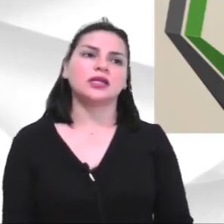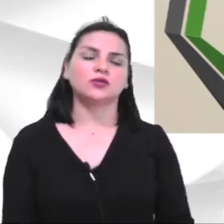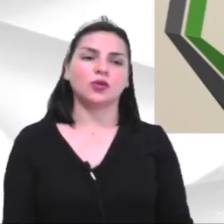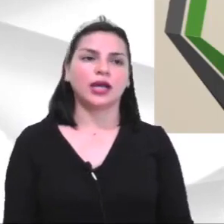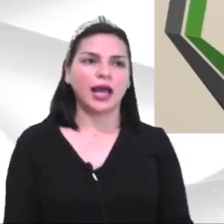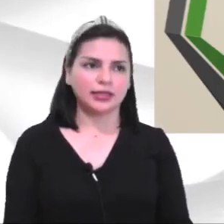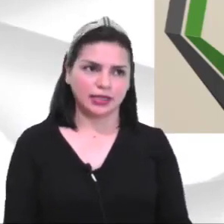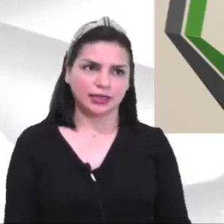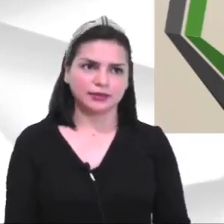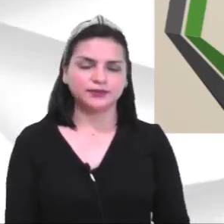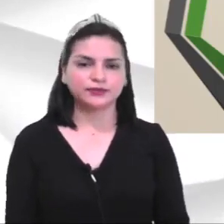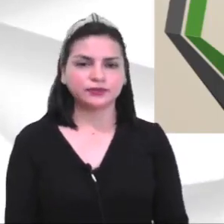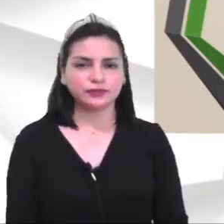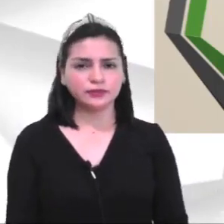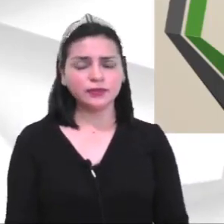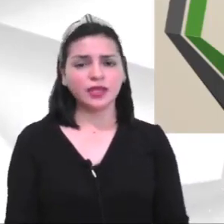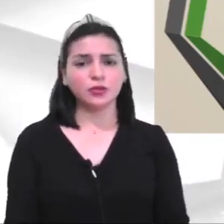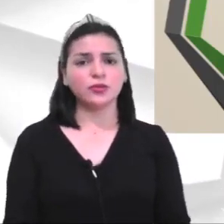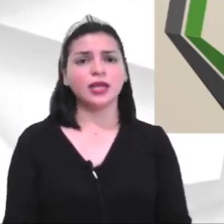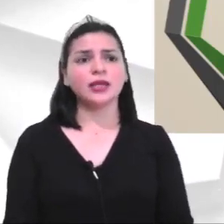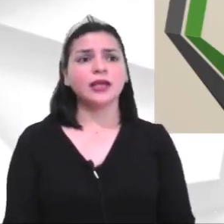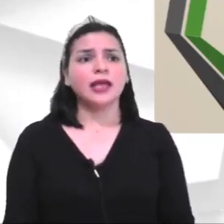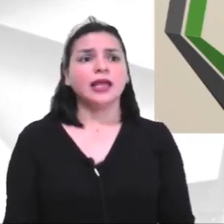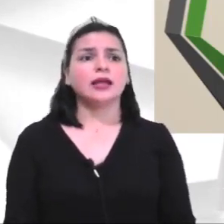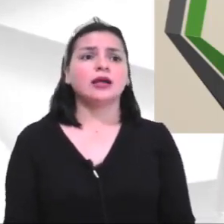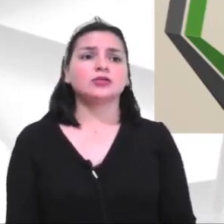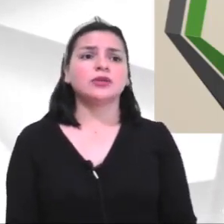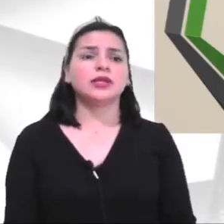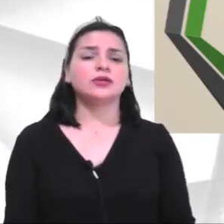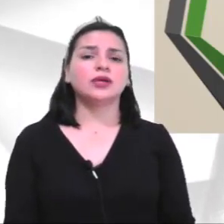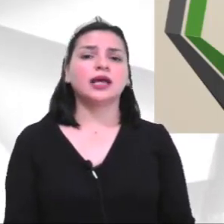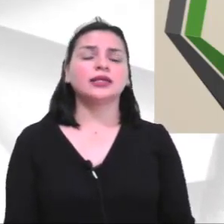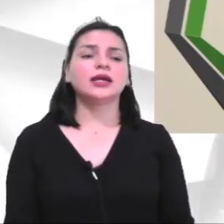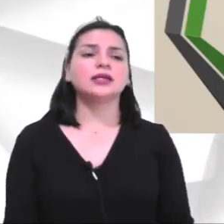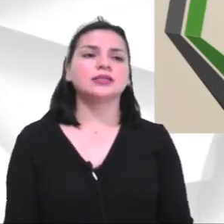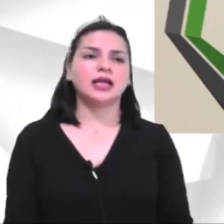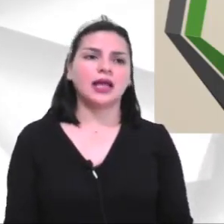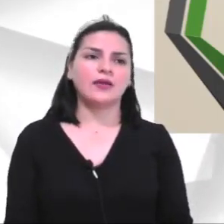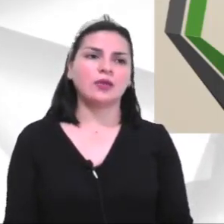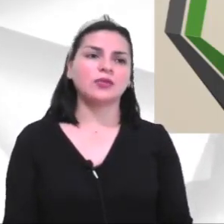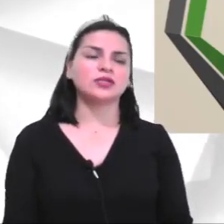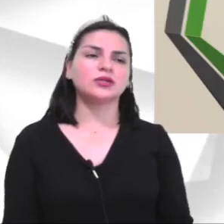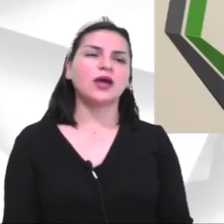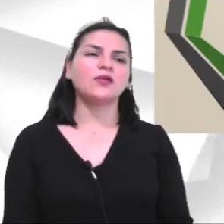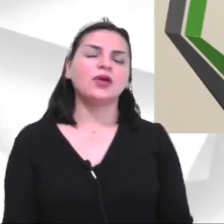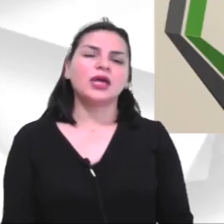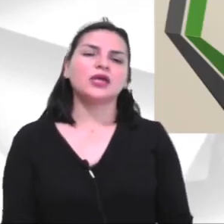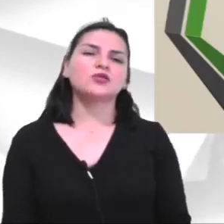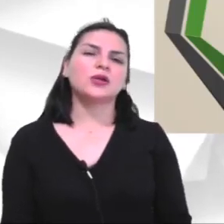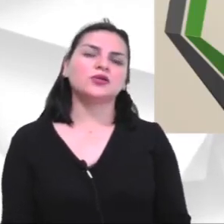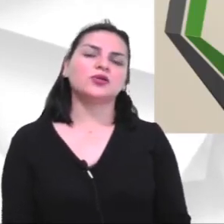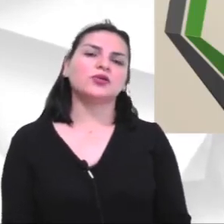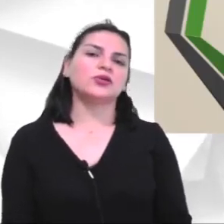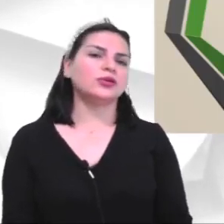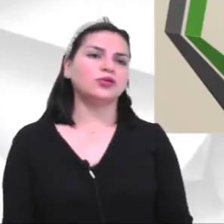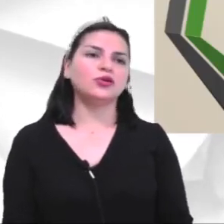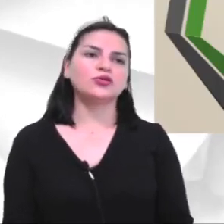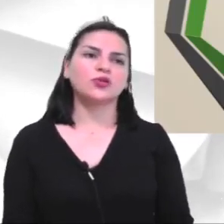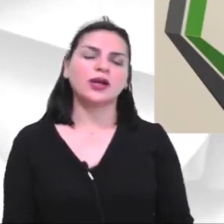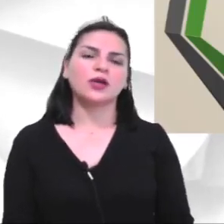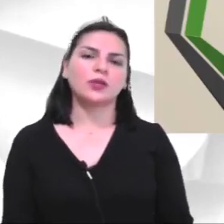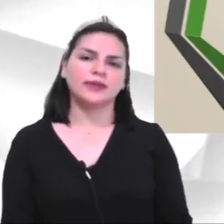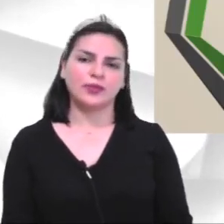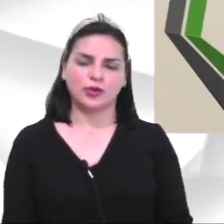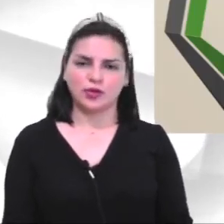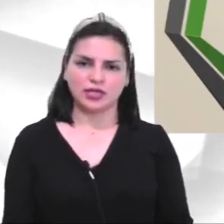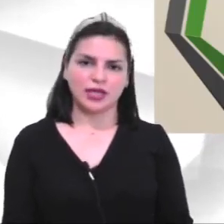causas meritocráticas. Muy bien, las causas meritocráticas, ya las habíamos mencionado, es cuando no nos